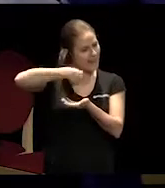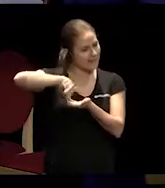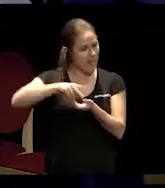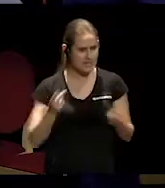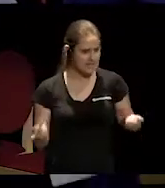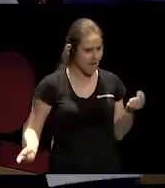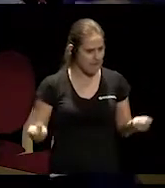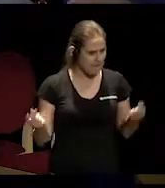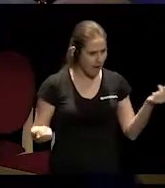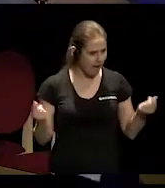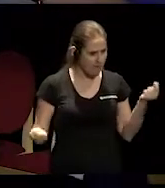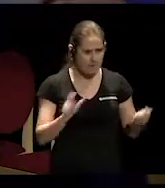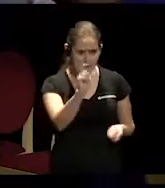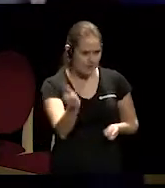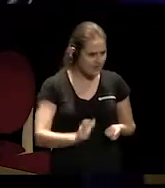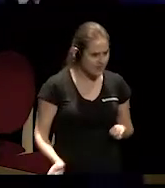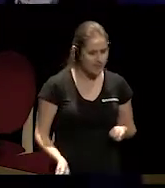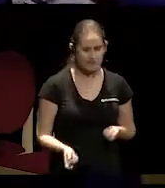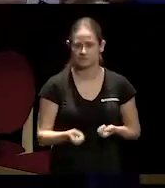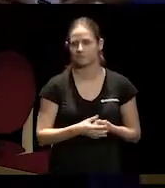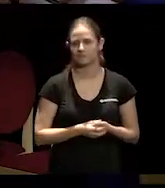samba brasileña.